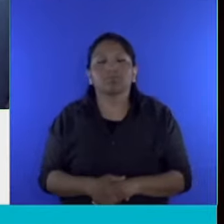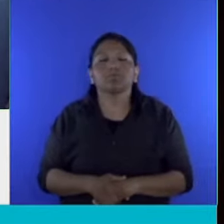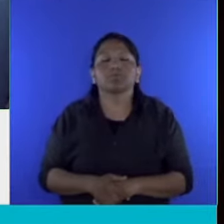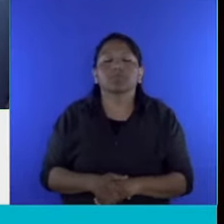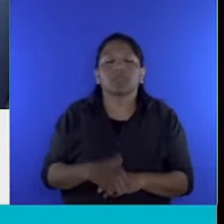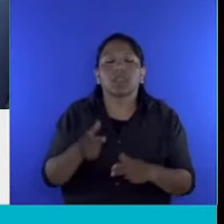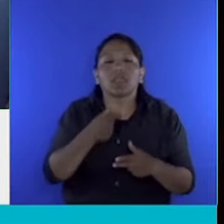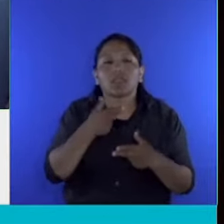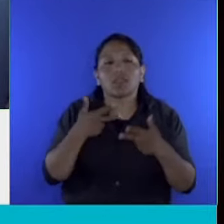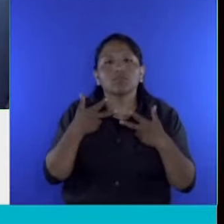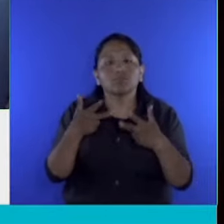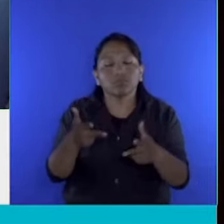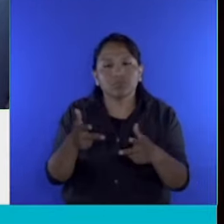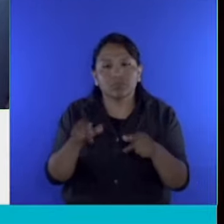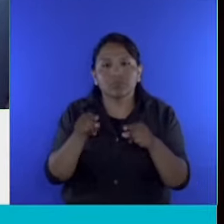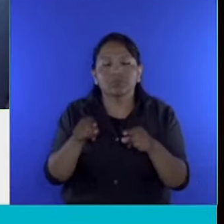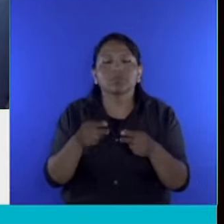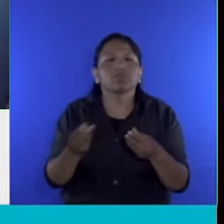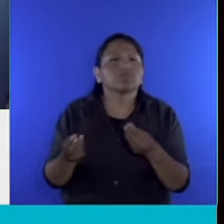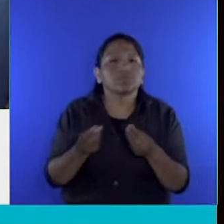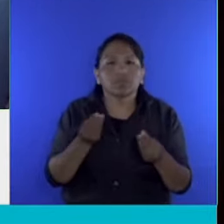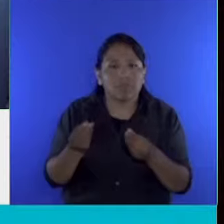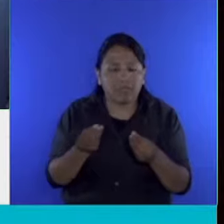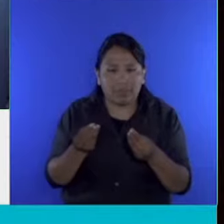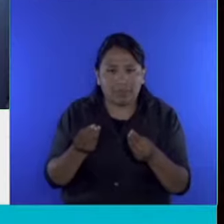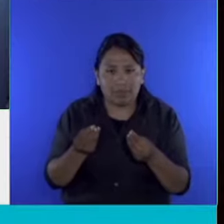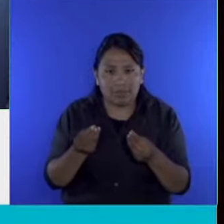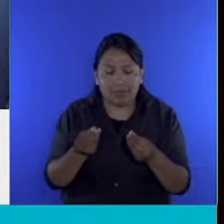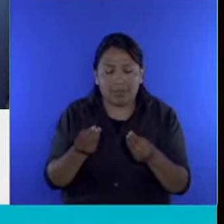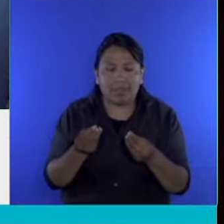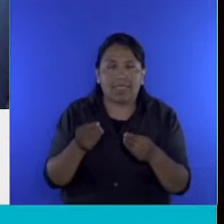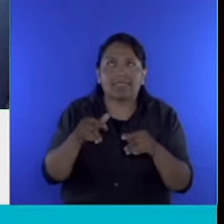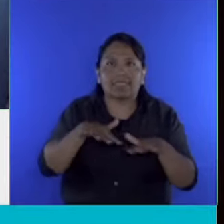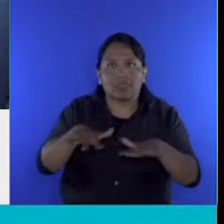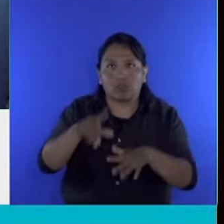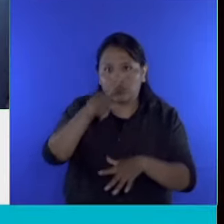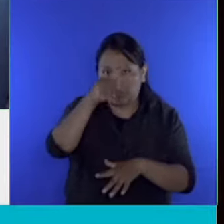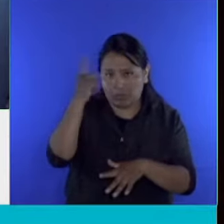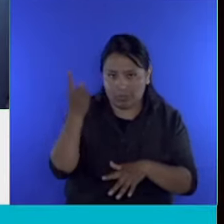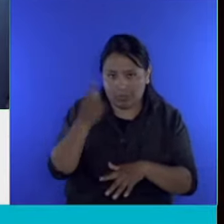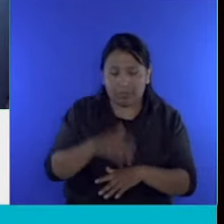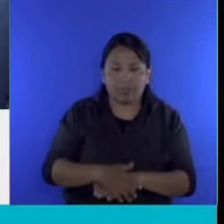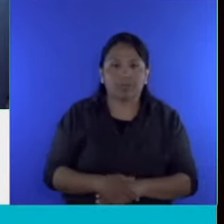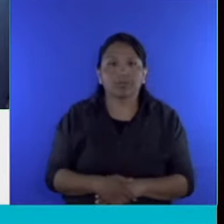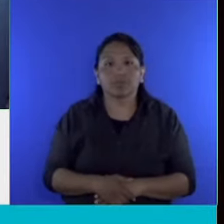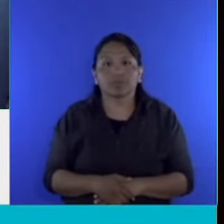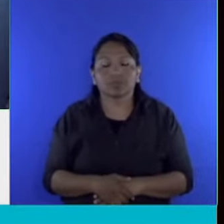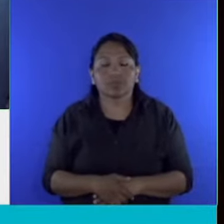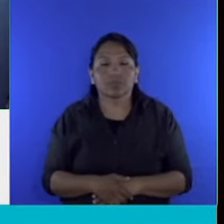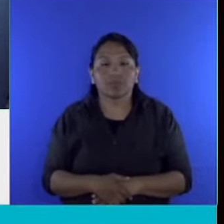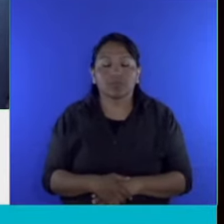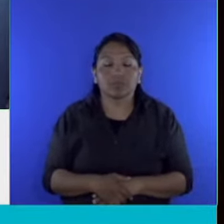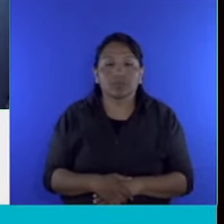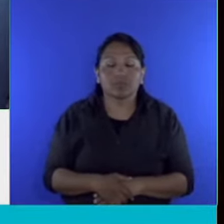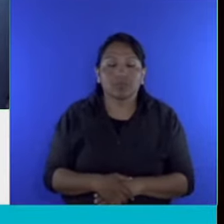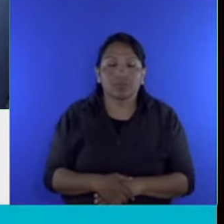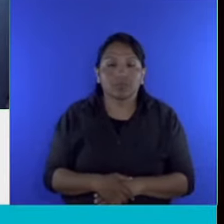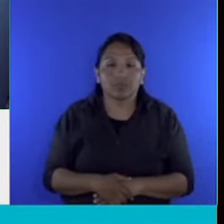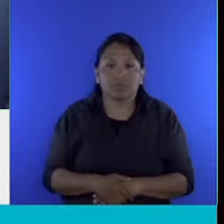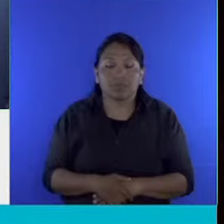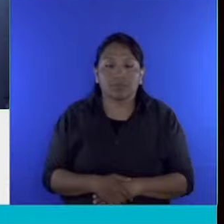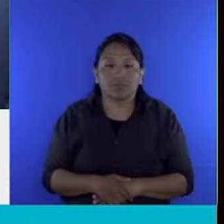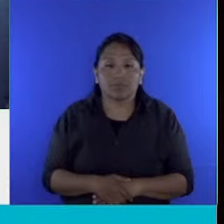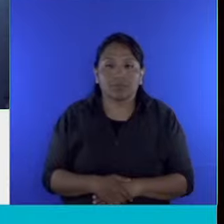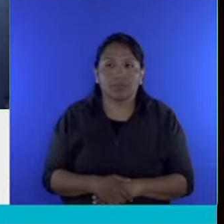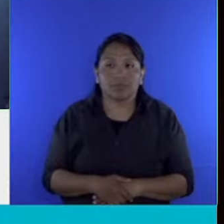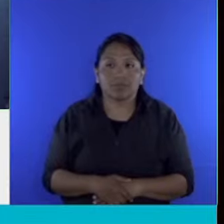una referencia de qué es lo que pasa a nivel nacional dijimos antes